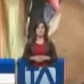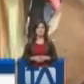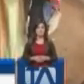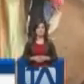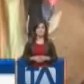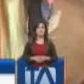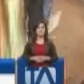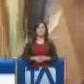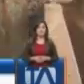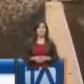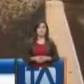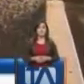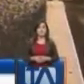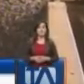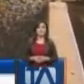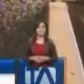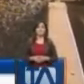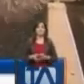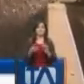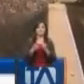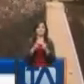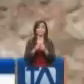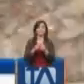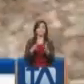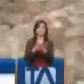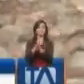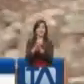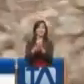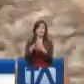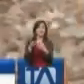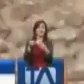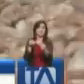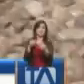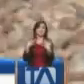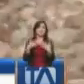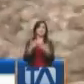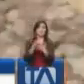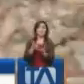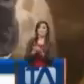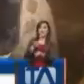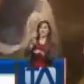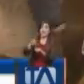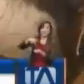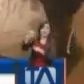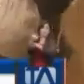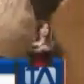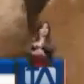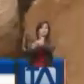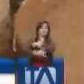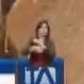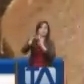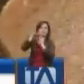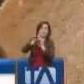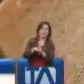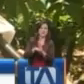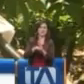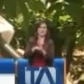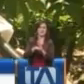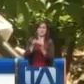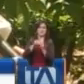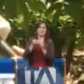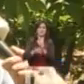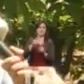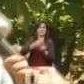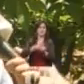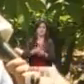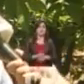Suenan las alarmas en el sector cacaotero ecuatoriano. Los precios de las exportaciones del producto han caído fuertemente en los últimos meses. Del